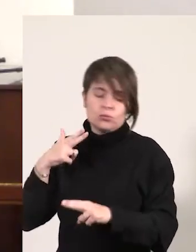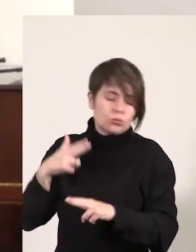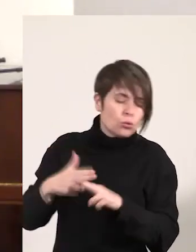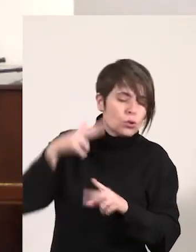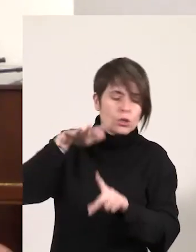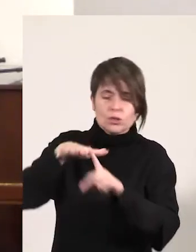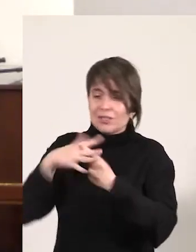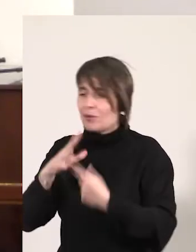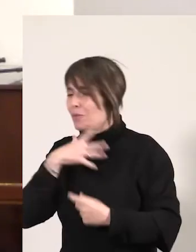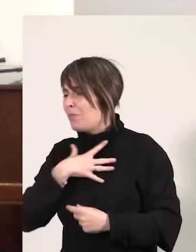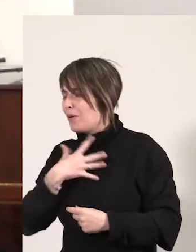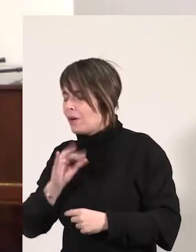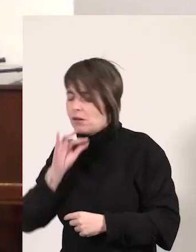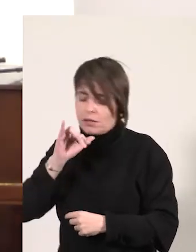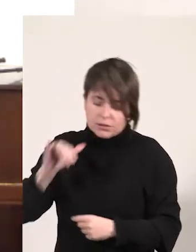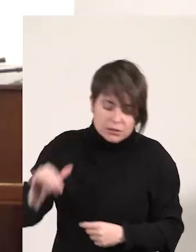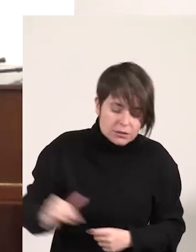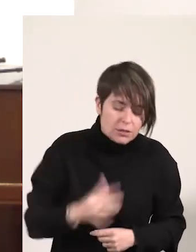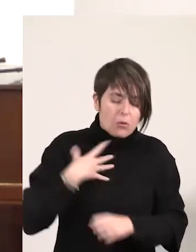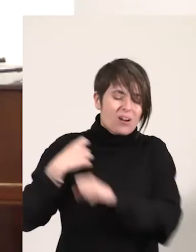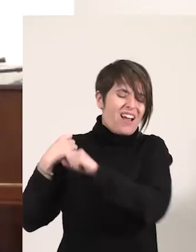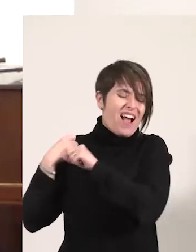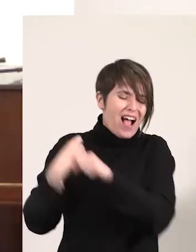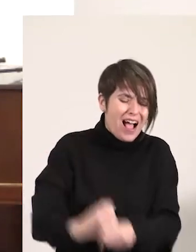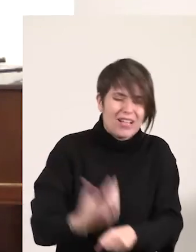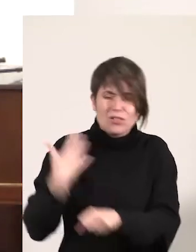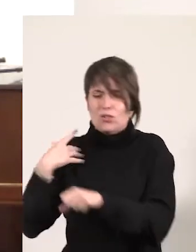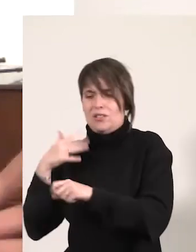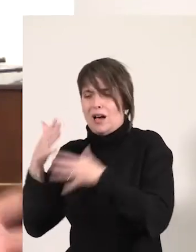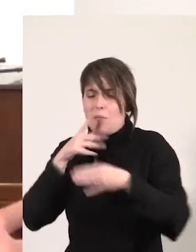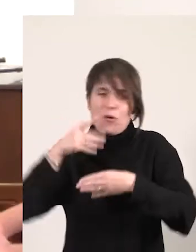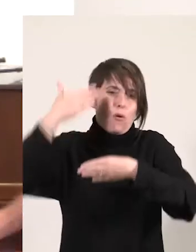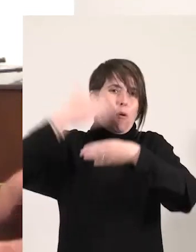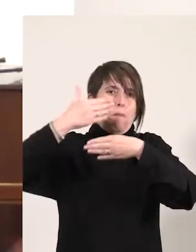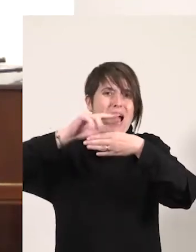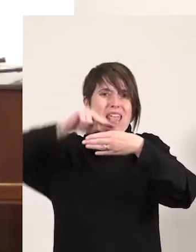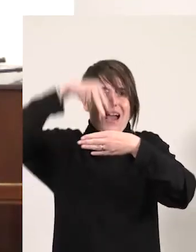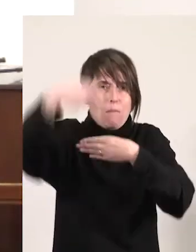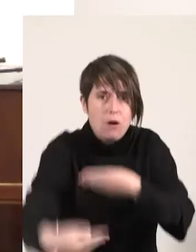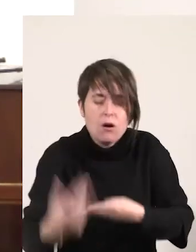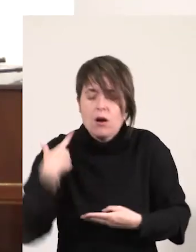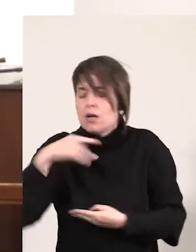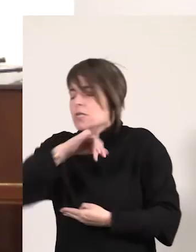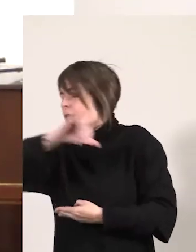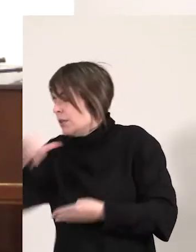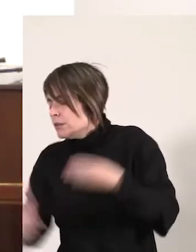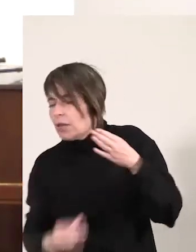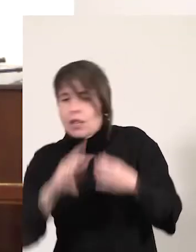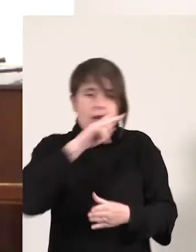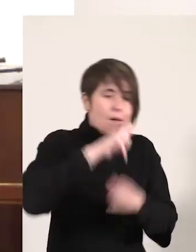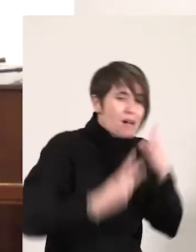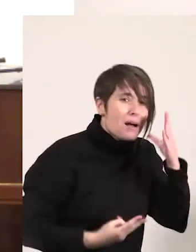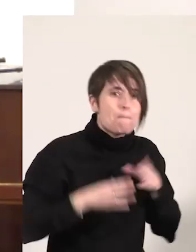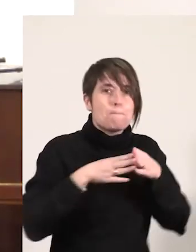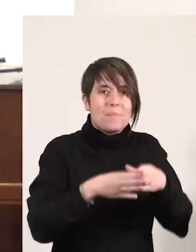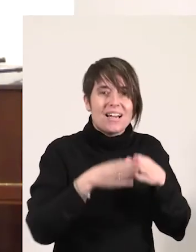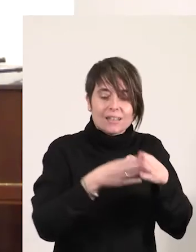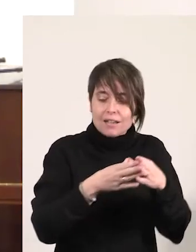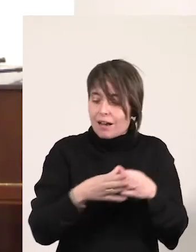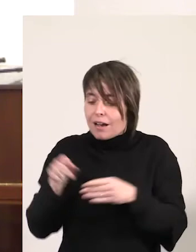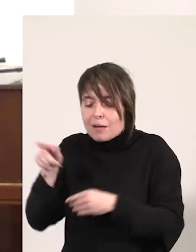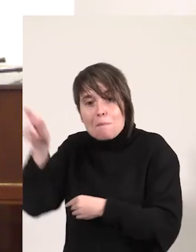la veamos en plan hecha polvo porque acaba de recorrerse un continente, o sea, porque lleva años recorriéndose un continente, porque ha saltado una valla o porque llega